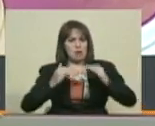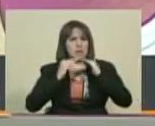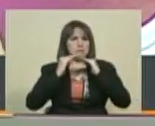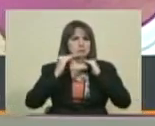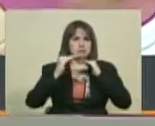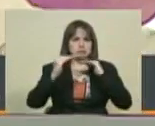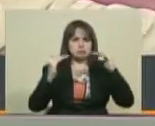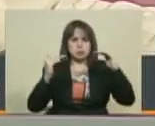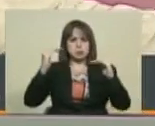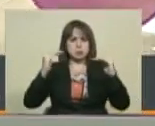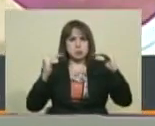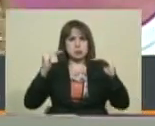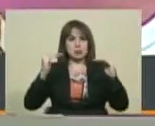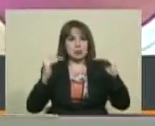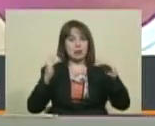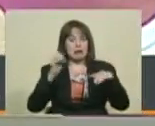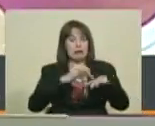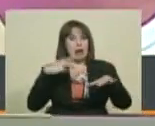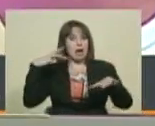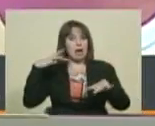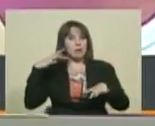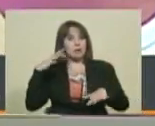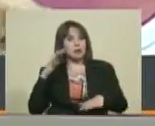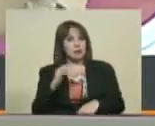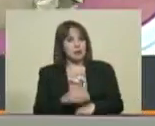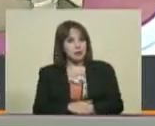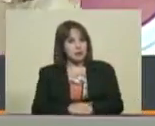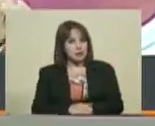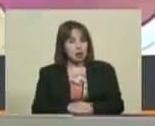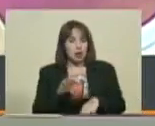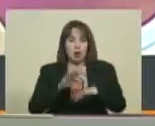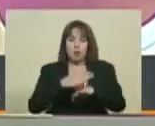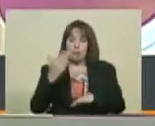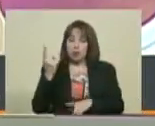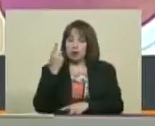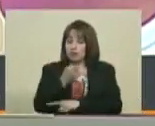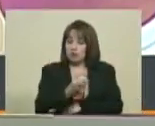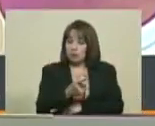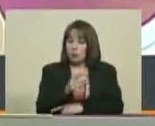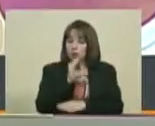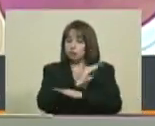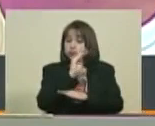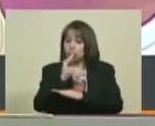continuarán, y eso es grave, porque uno tiene que prever.